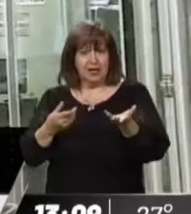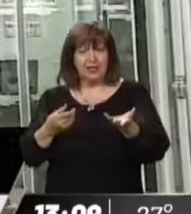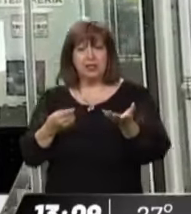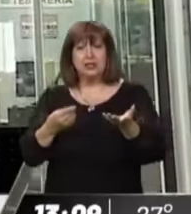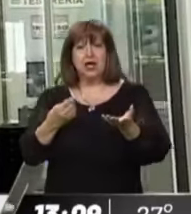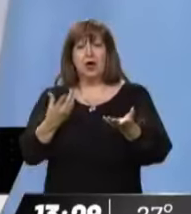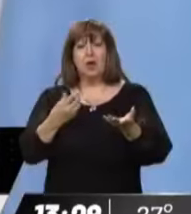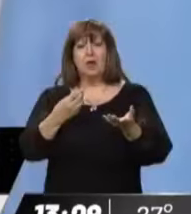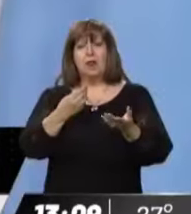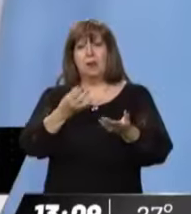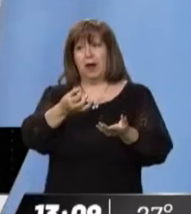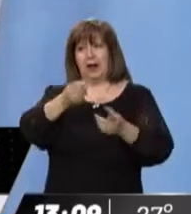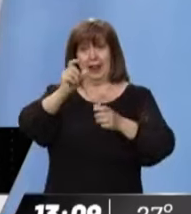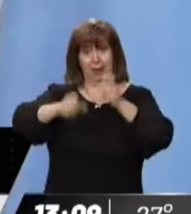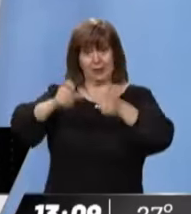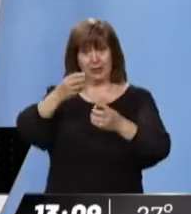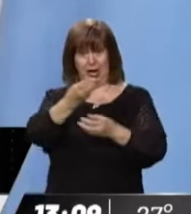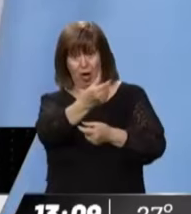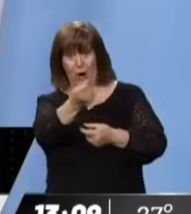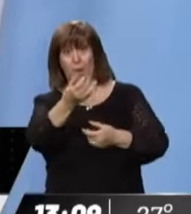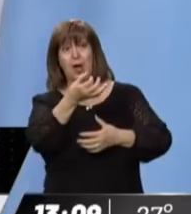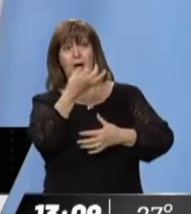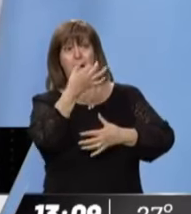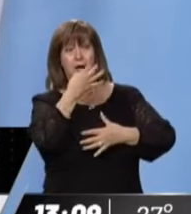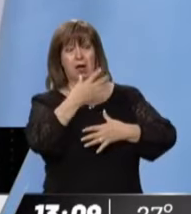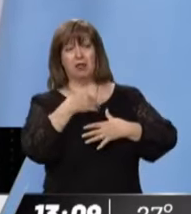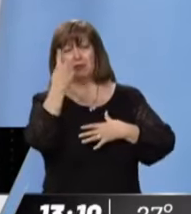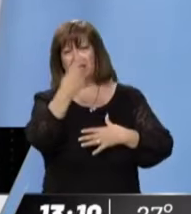imprudente sacarlo del ámbito de la farmacia